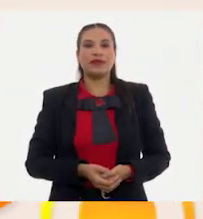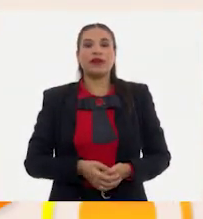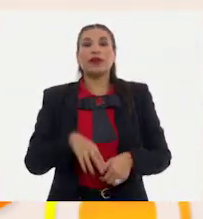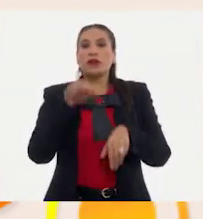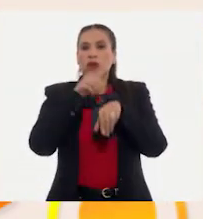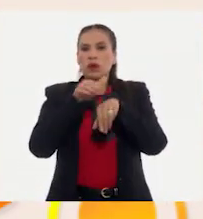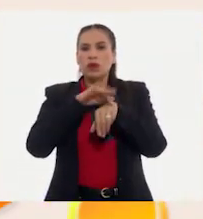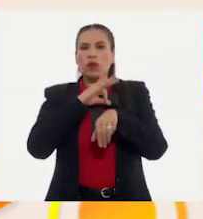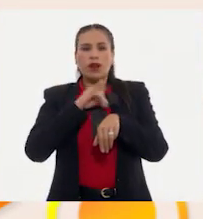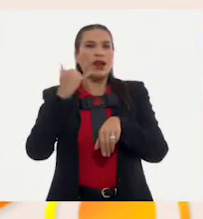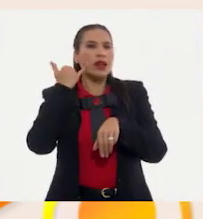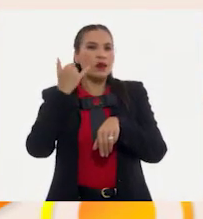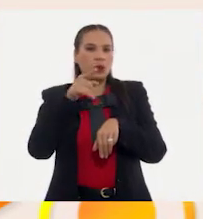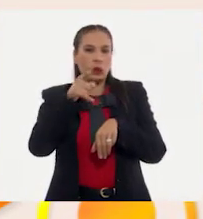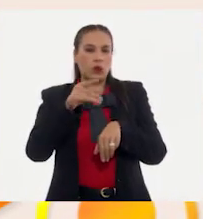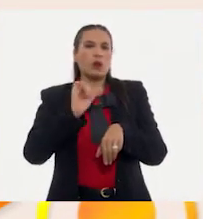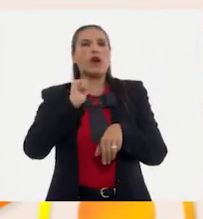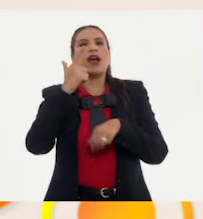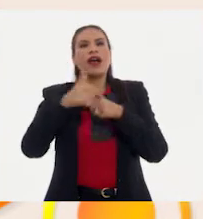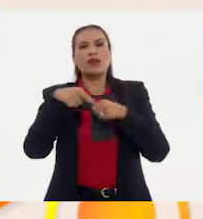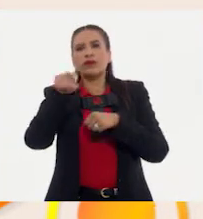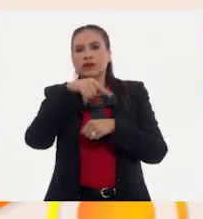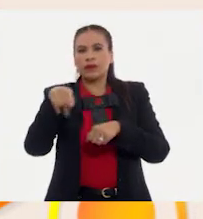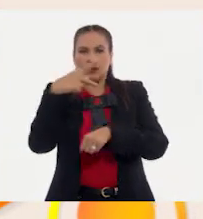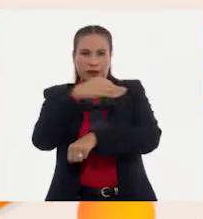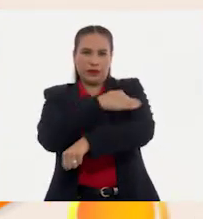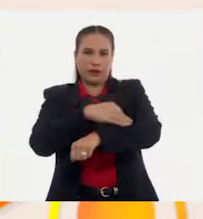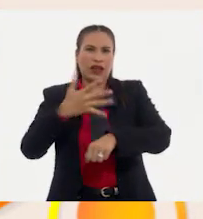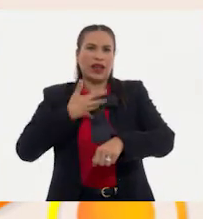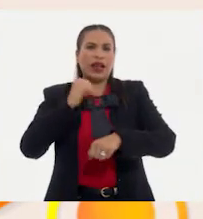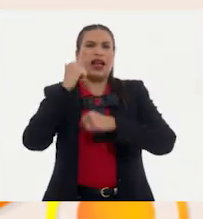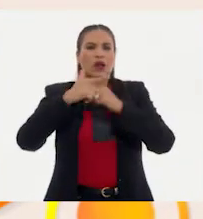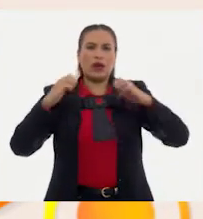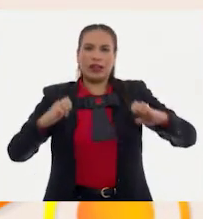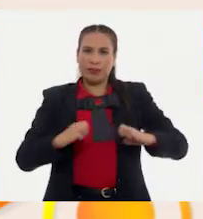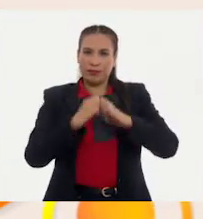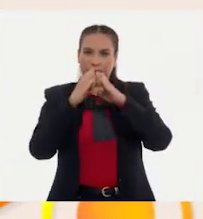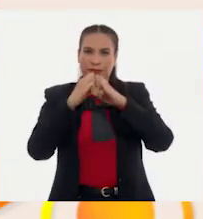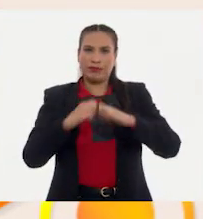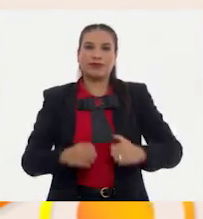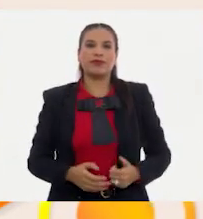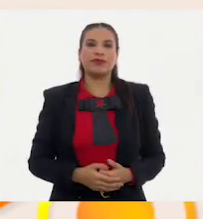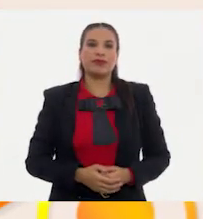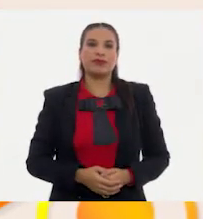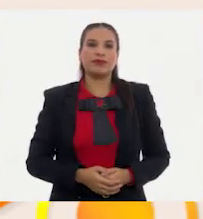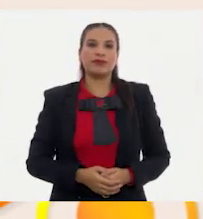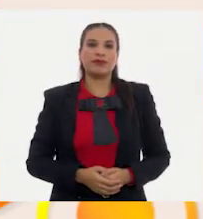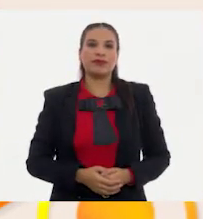número puedes llamar cuando tú o alguien cerca de ti tenga una emergencia.